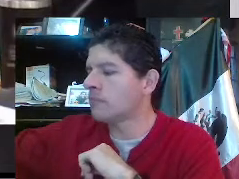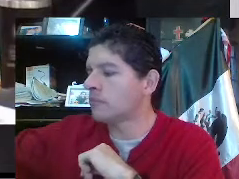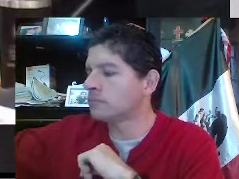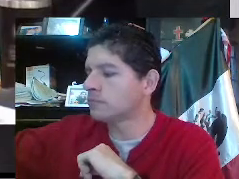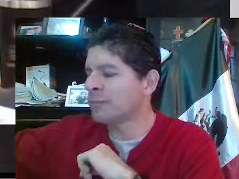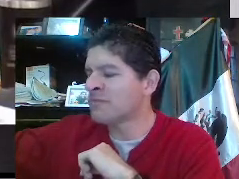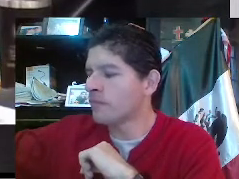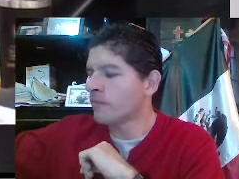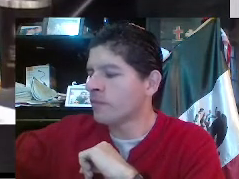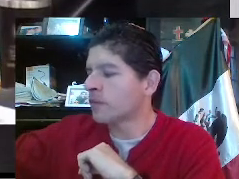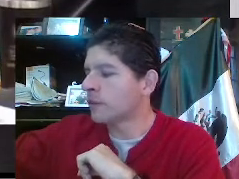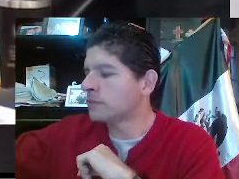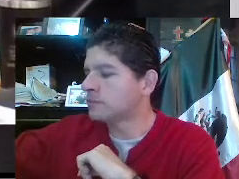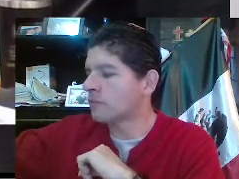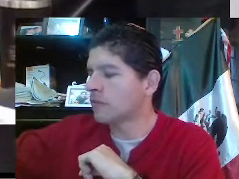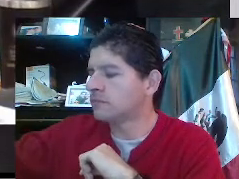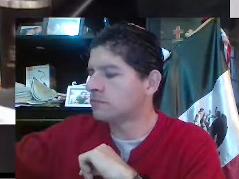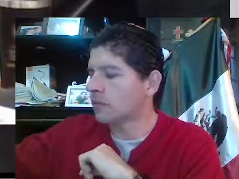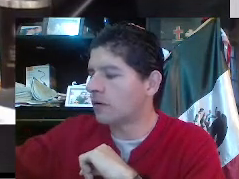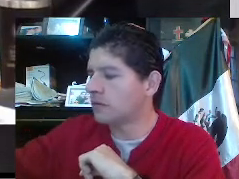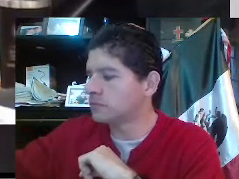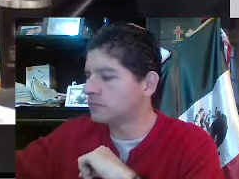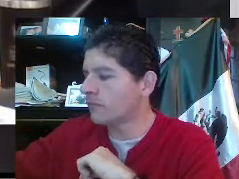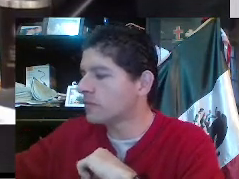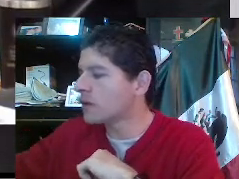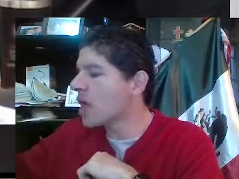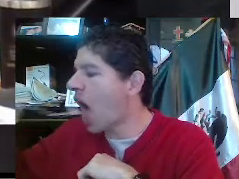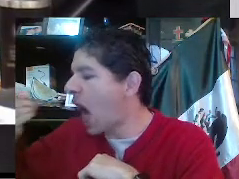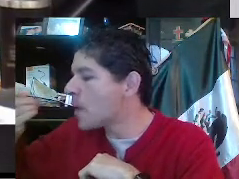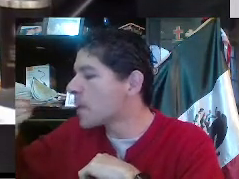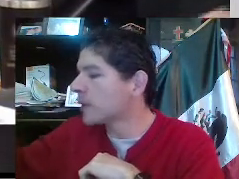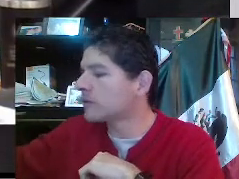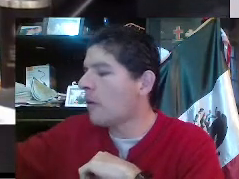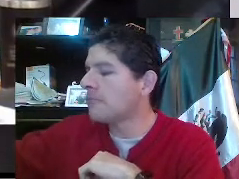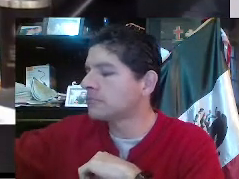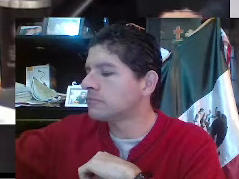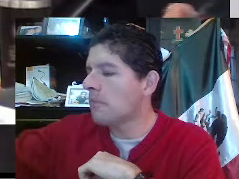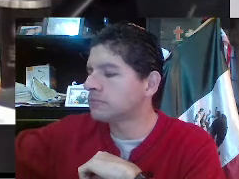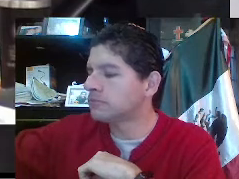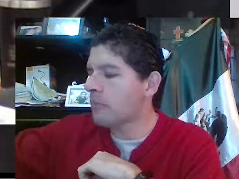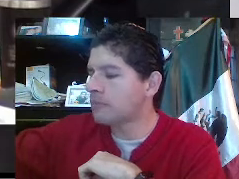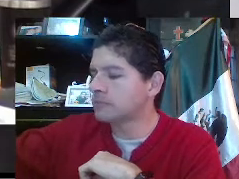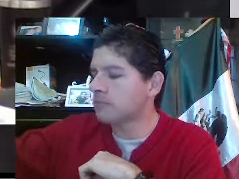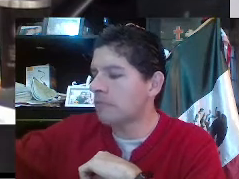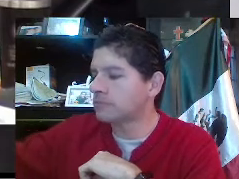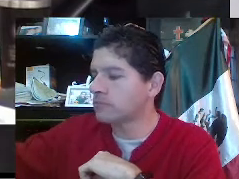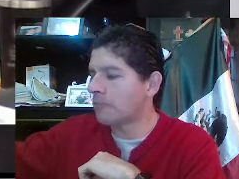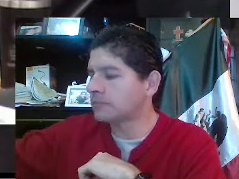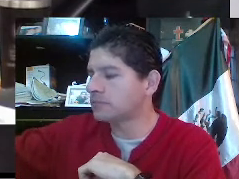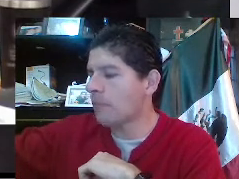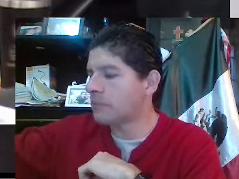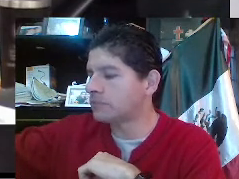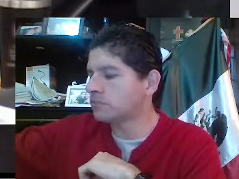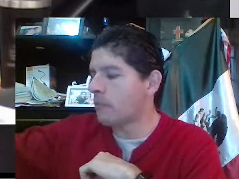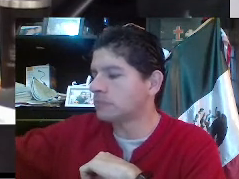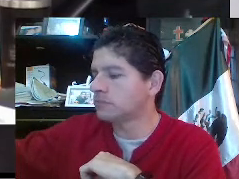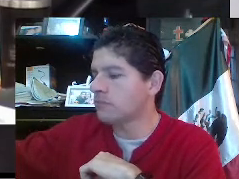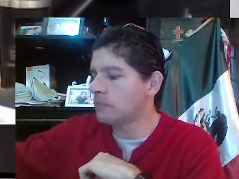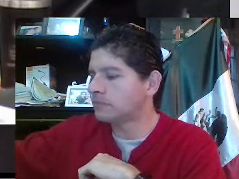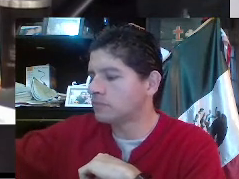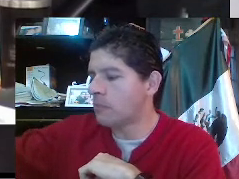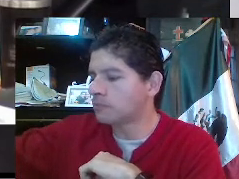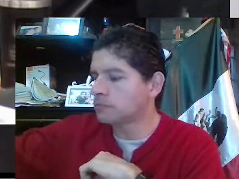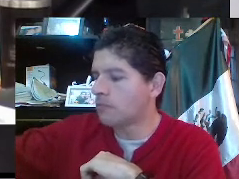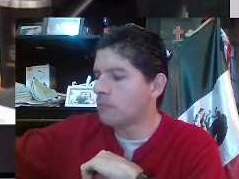77,767 clientes, que no socios. La afectación económica para la CFE, debido a estas sociedades, se estima en